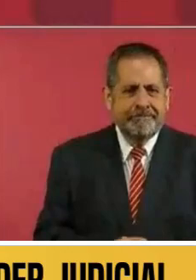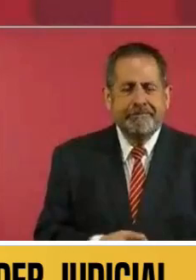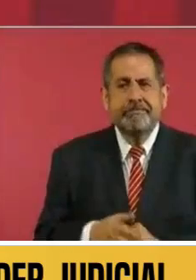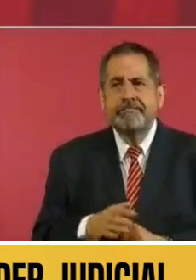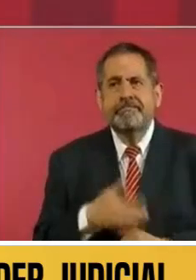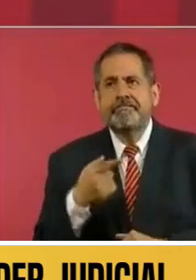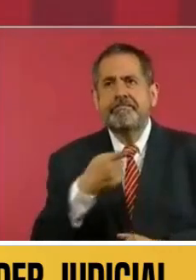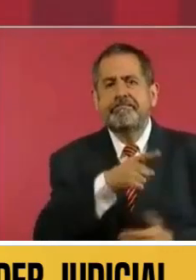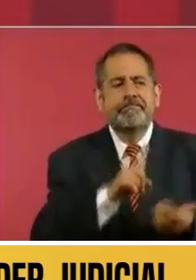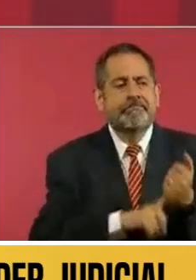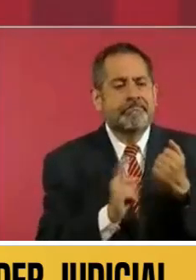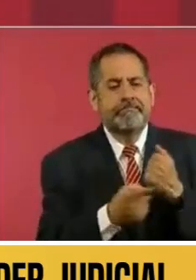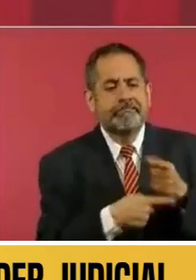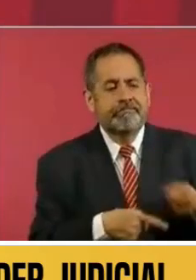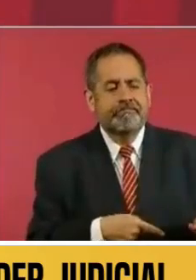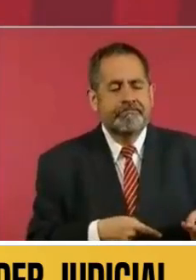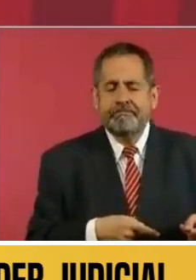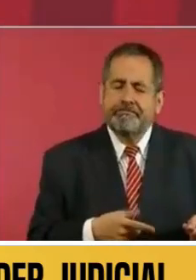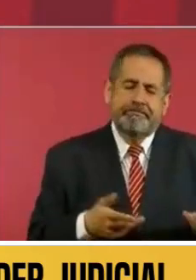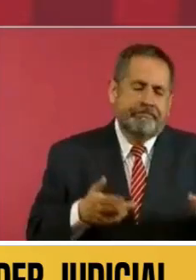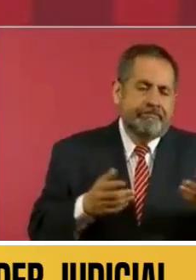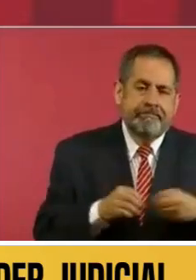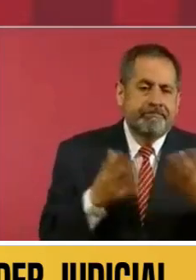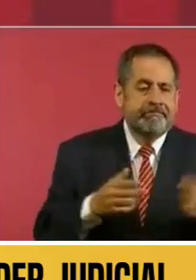porque siempre hay